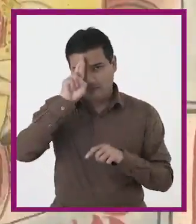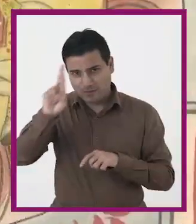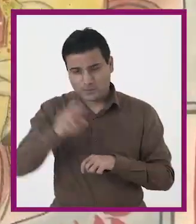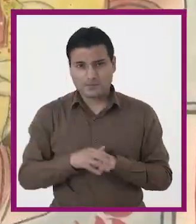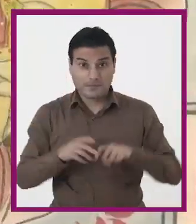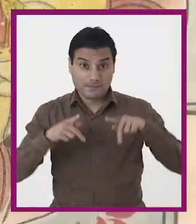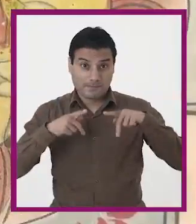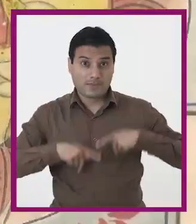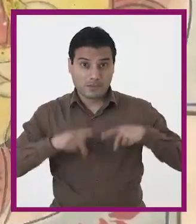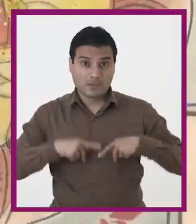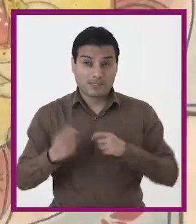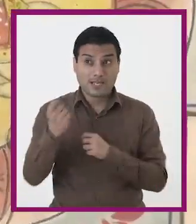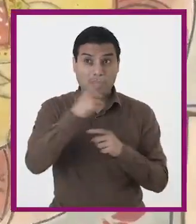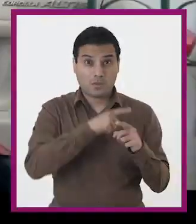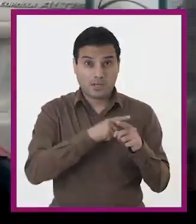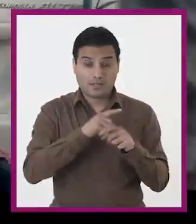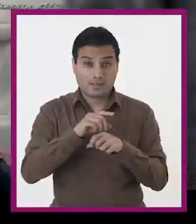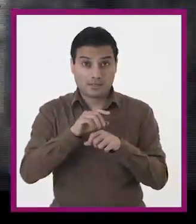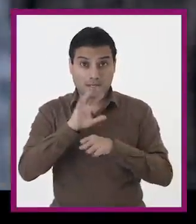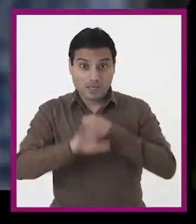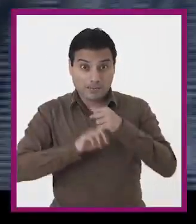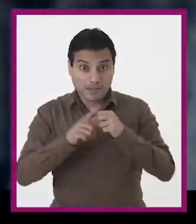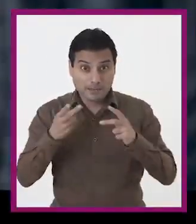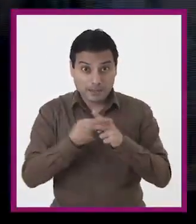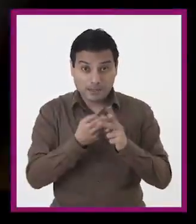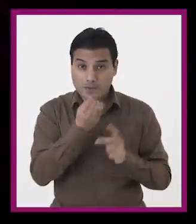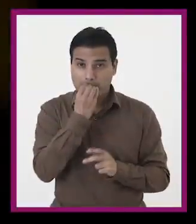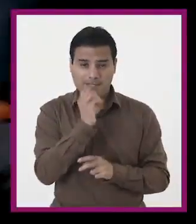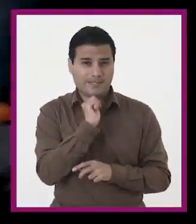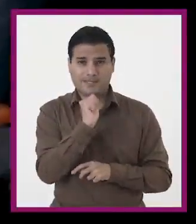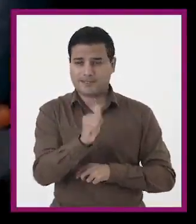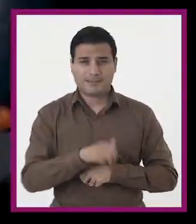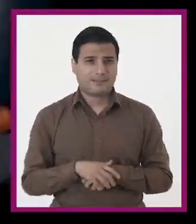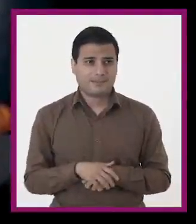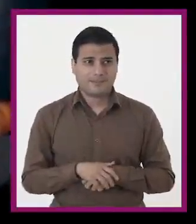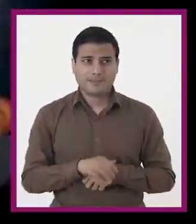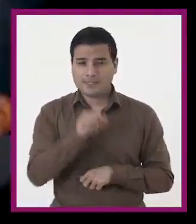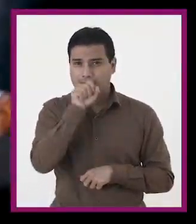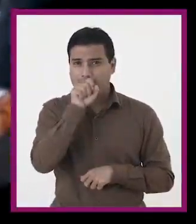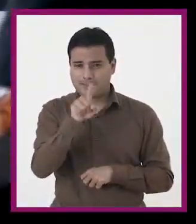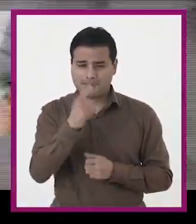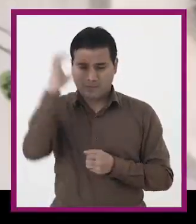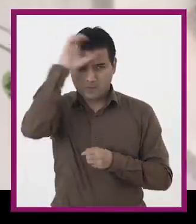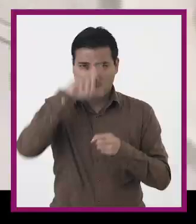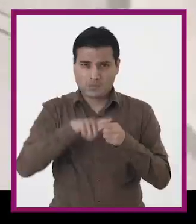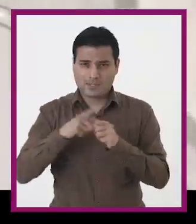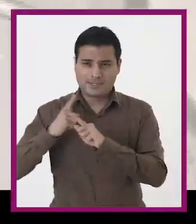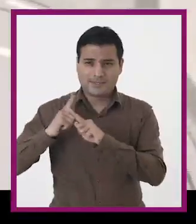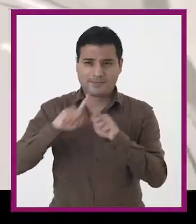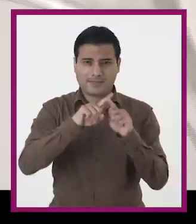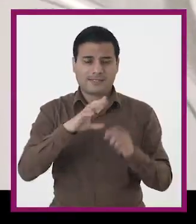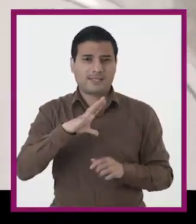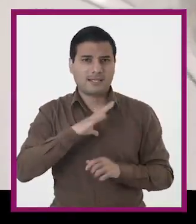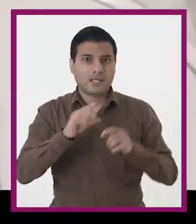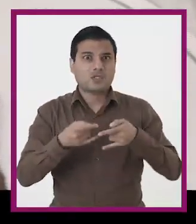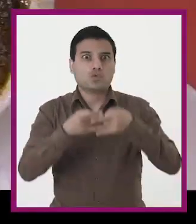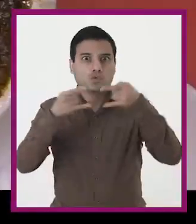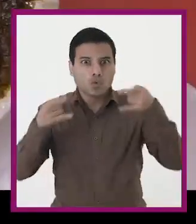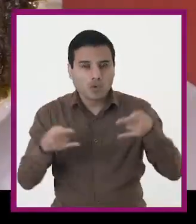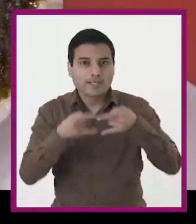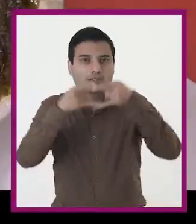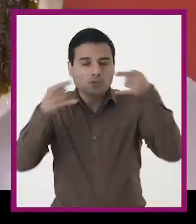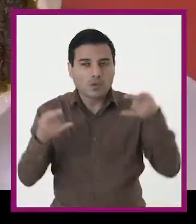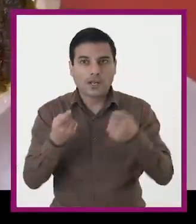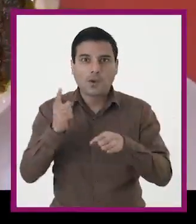como el vegetarianismo. Su gastronomía es una celebración de la diversidad natural y cultural, de su